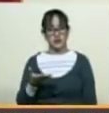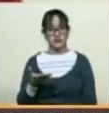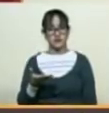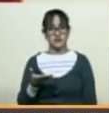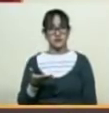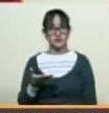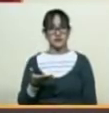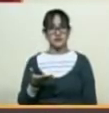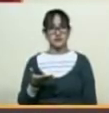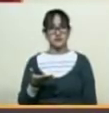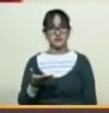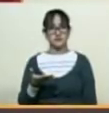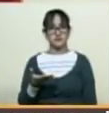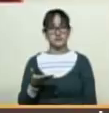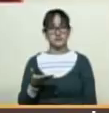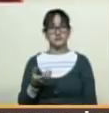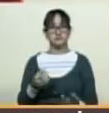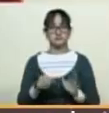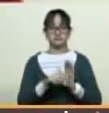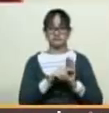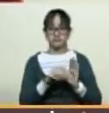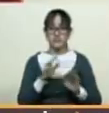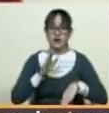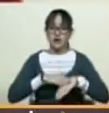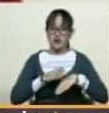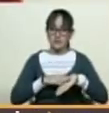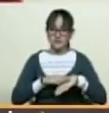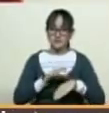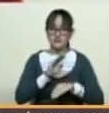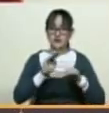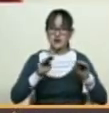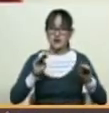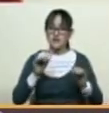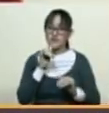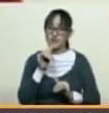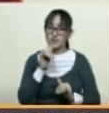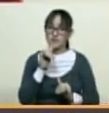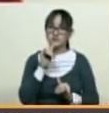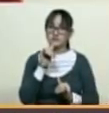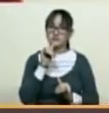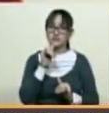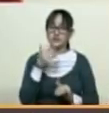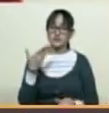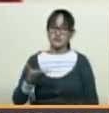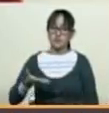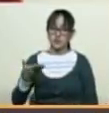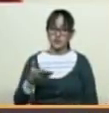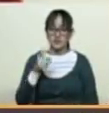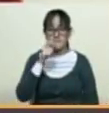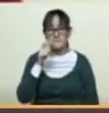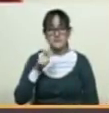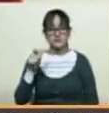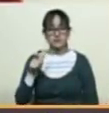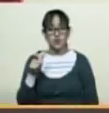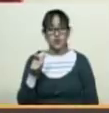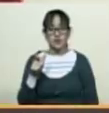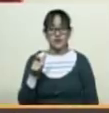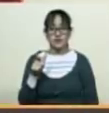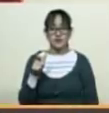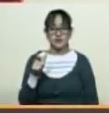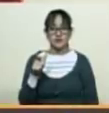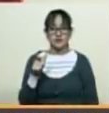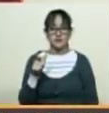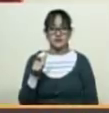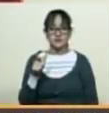oportuna se puedan dar estas notificaciones y esta información relevante para que las personas, no solamente